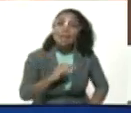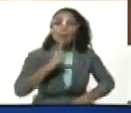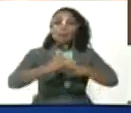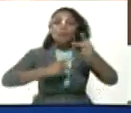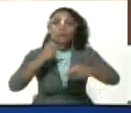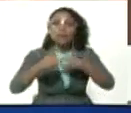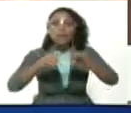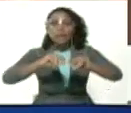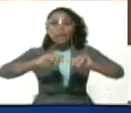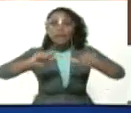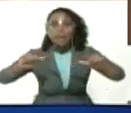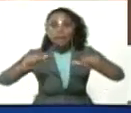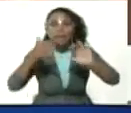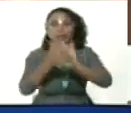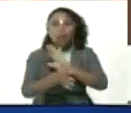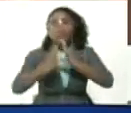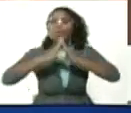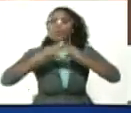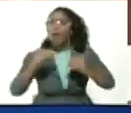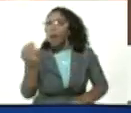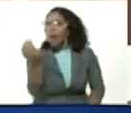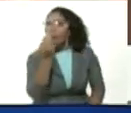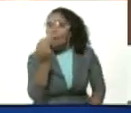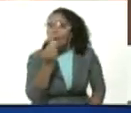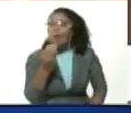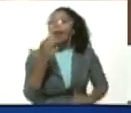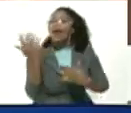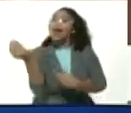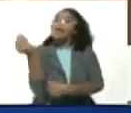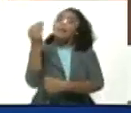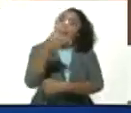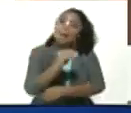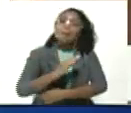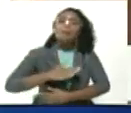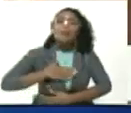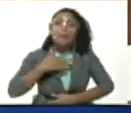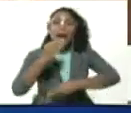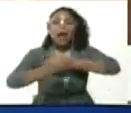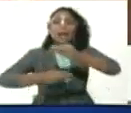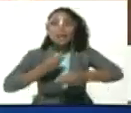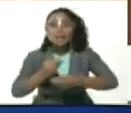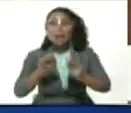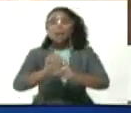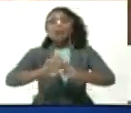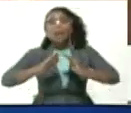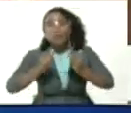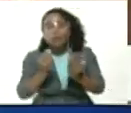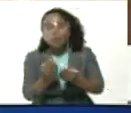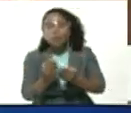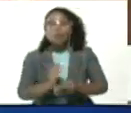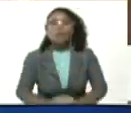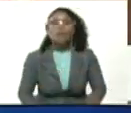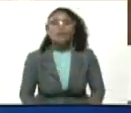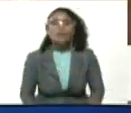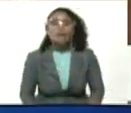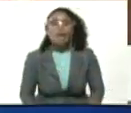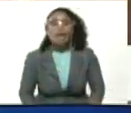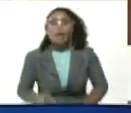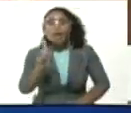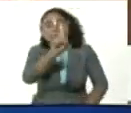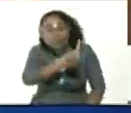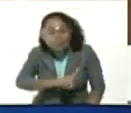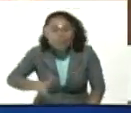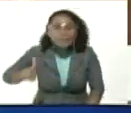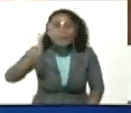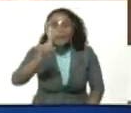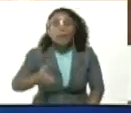tierra todos los alimentos que además puedan exportar al mundo en un ciclo